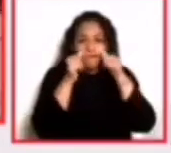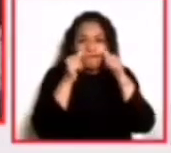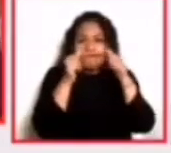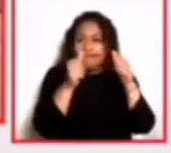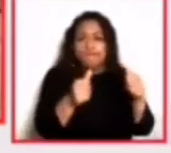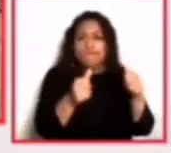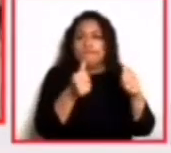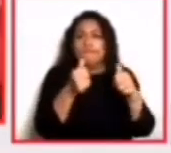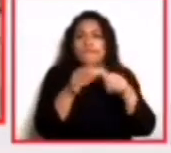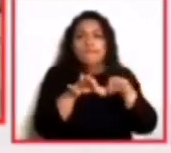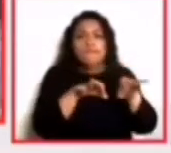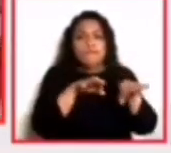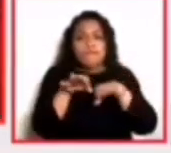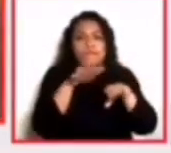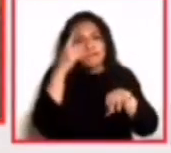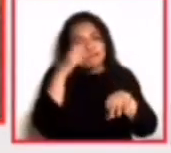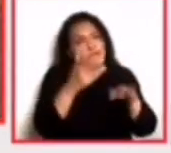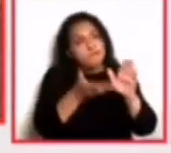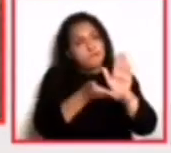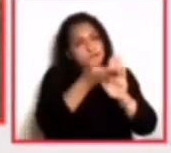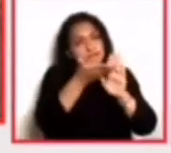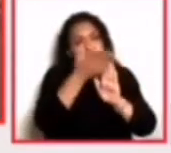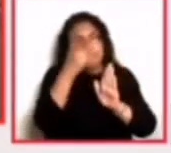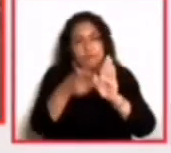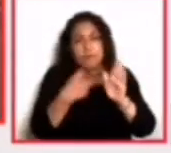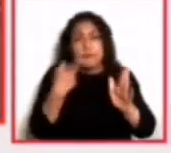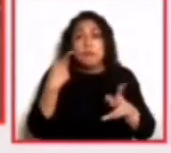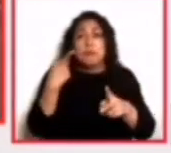el trabajo de la restauración. Empezaron